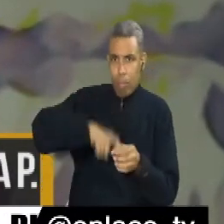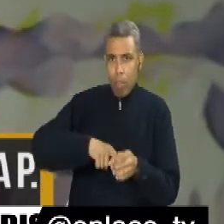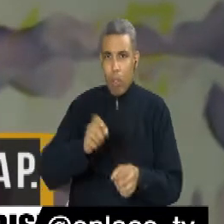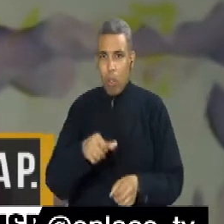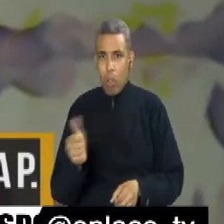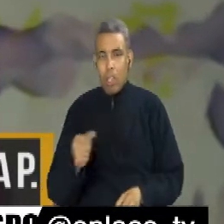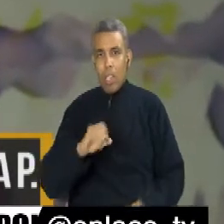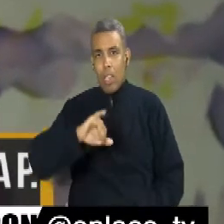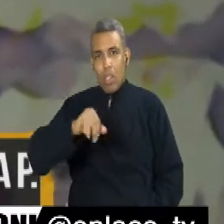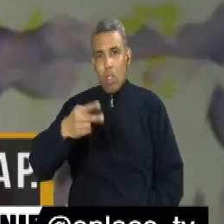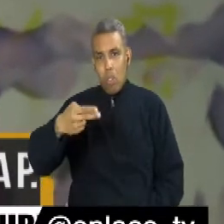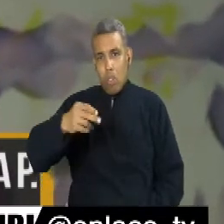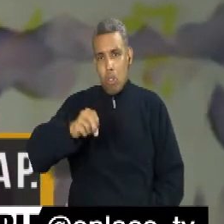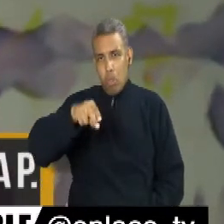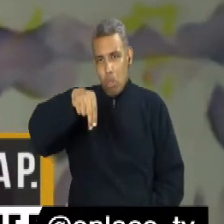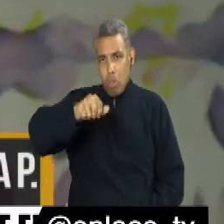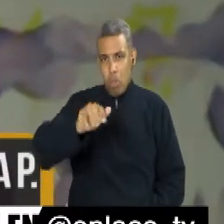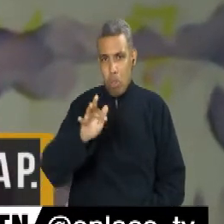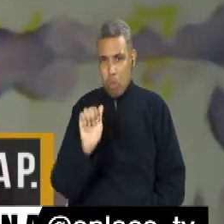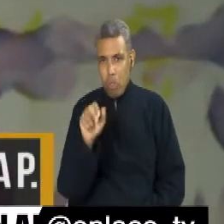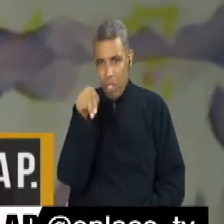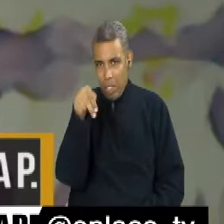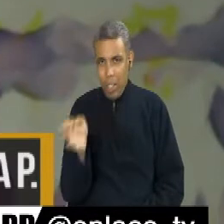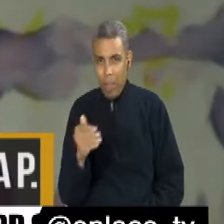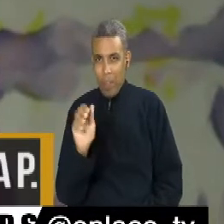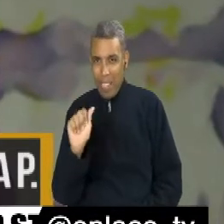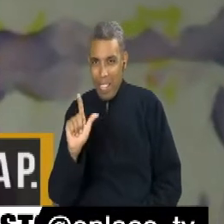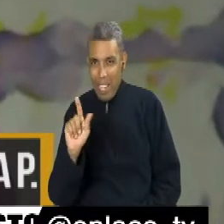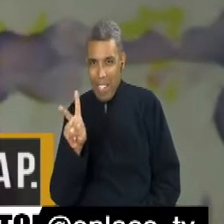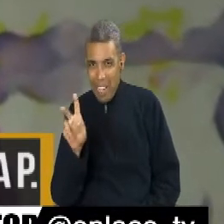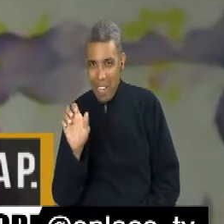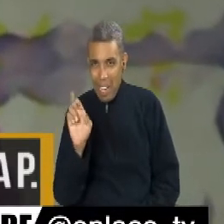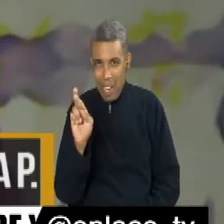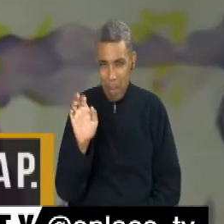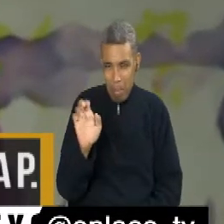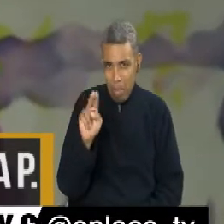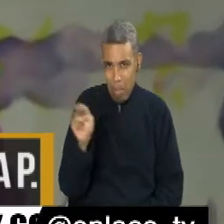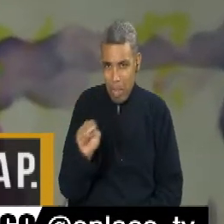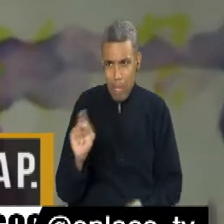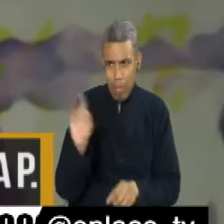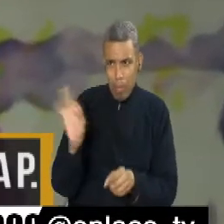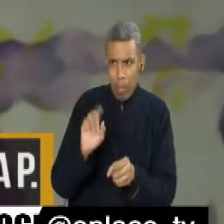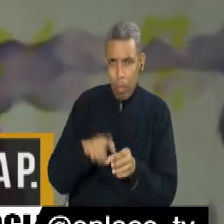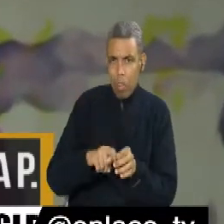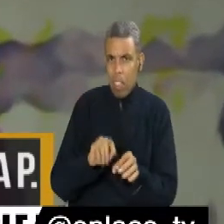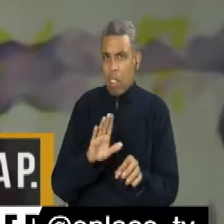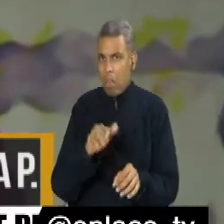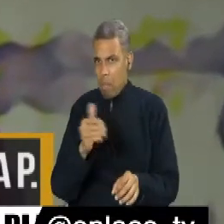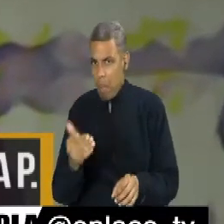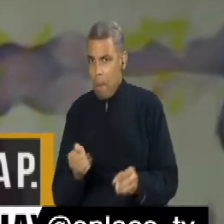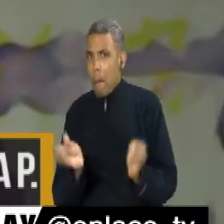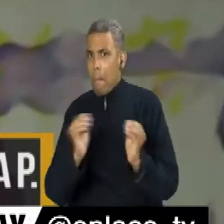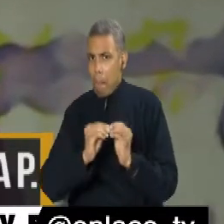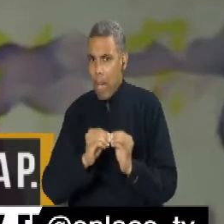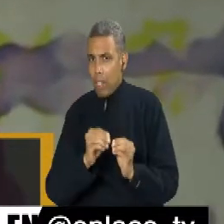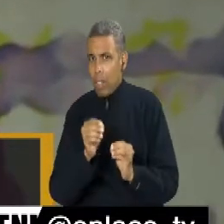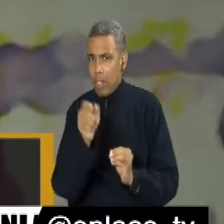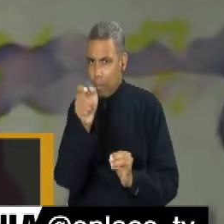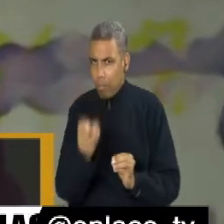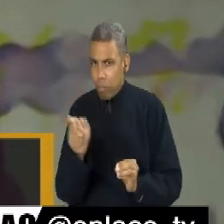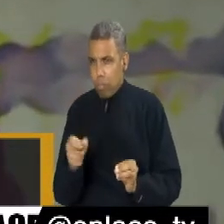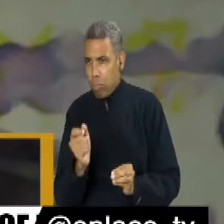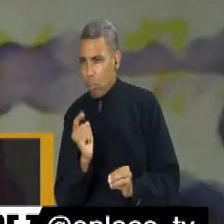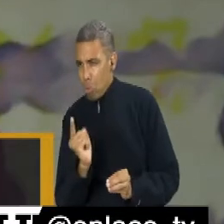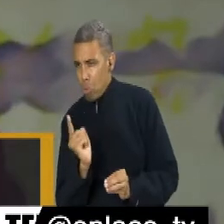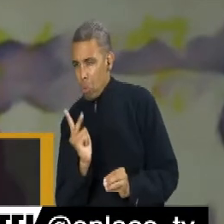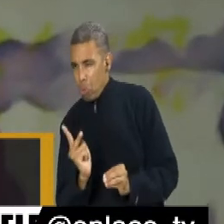Álvarez. En fin, tenemos pues ya la nómina casi que completa, pero puede llegar uno o dos más. Y estamos justamente trabajando en